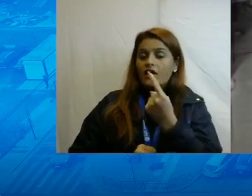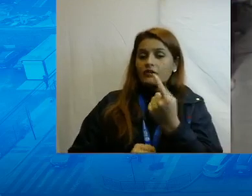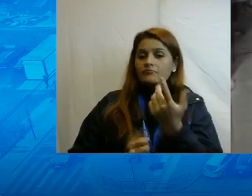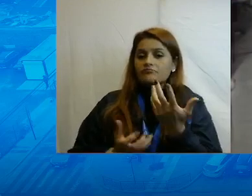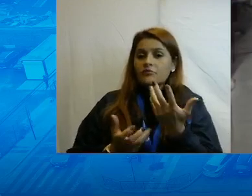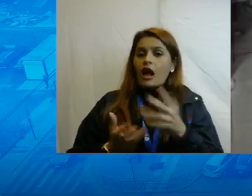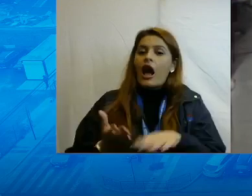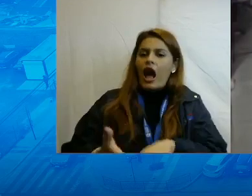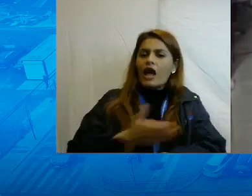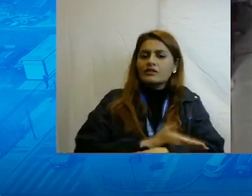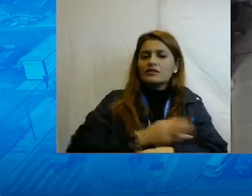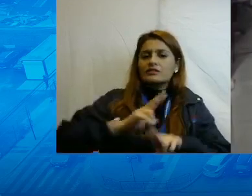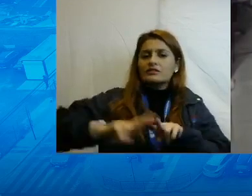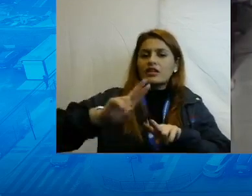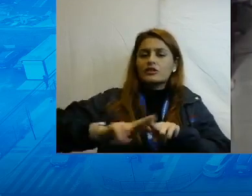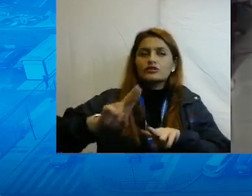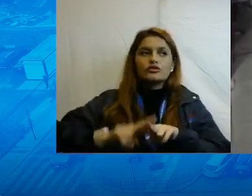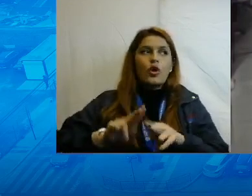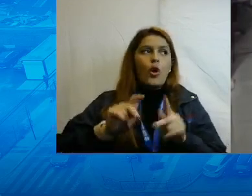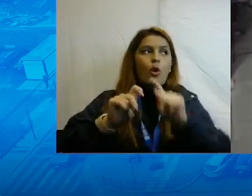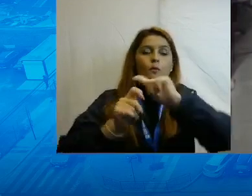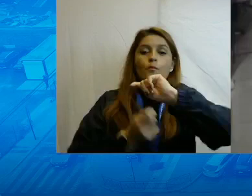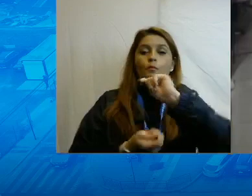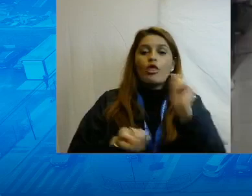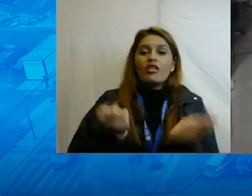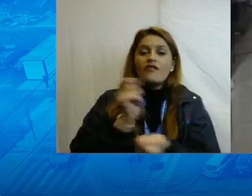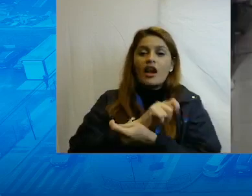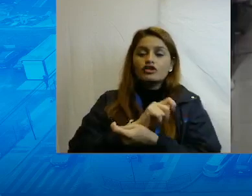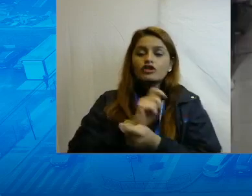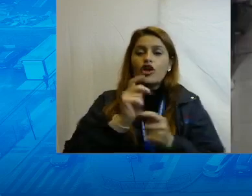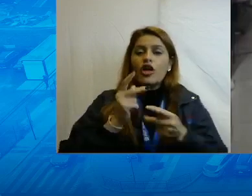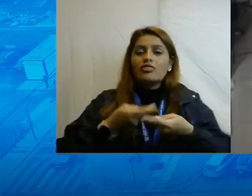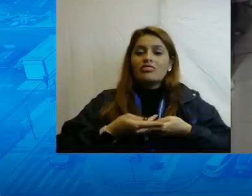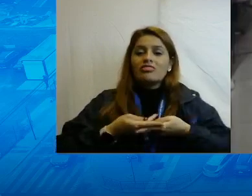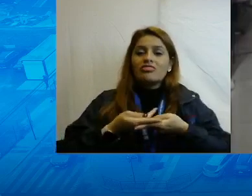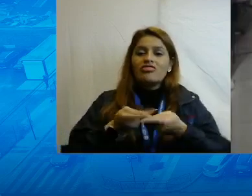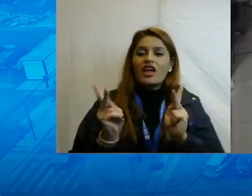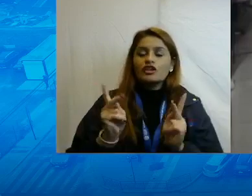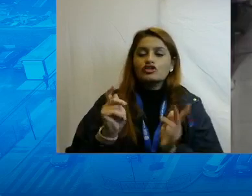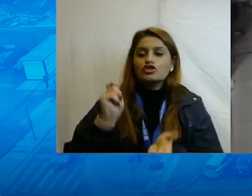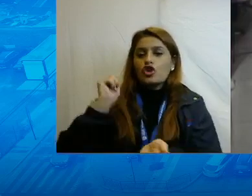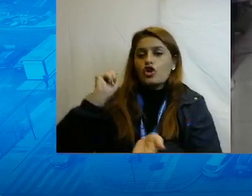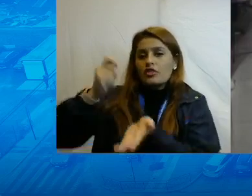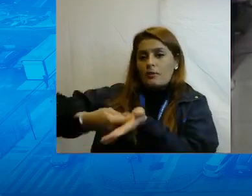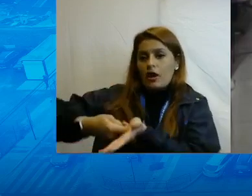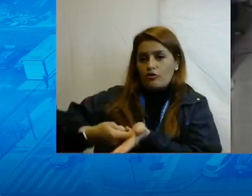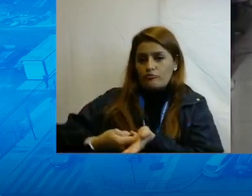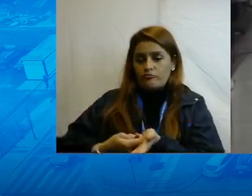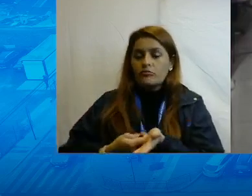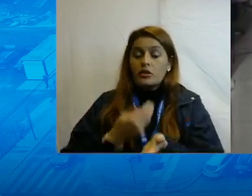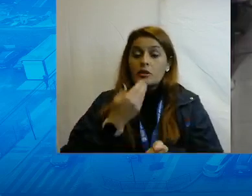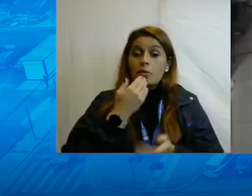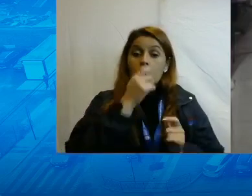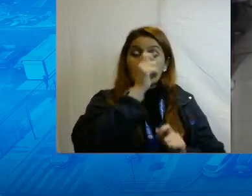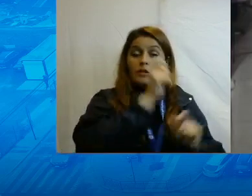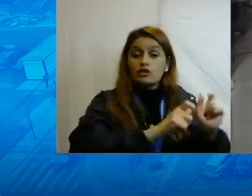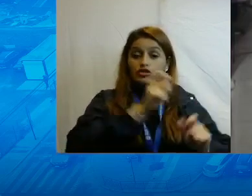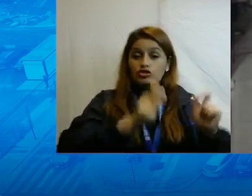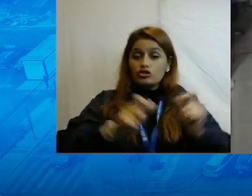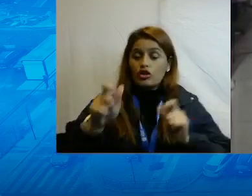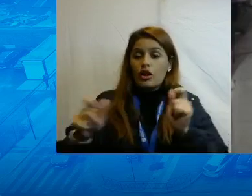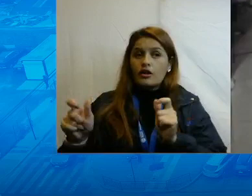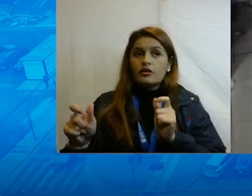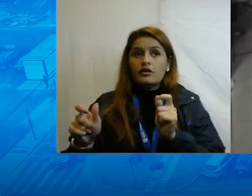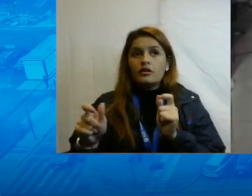se dio una modificación de los derechos de cobro y que se dio también con la comunidad, con los